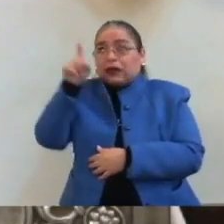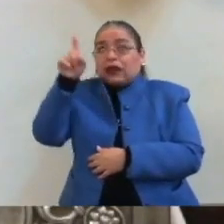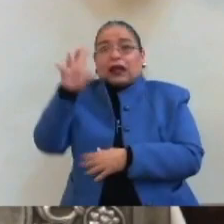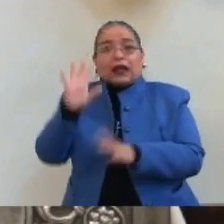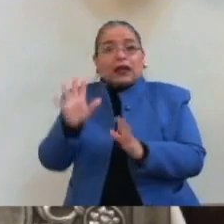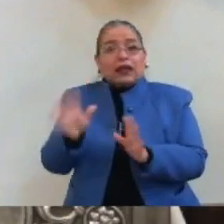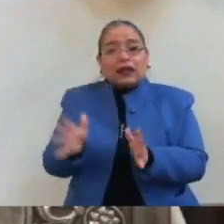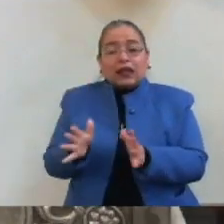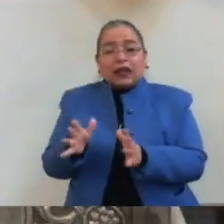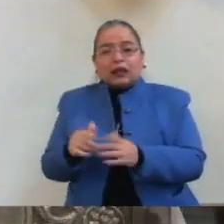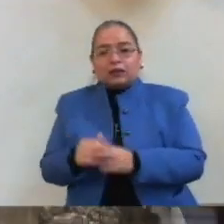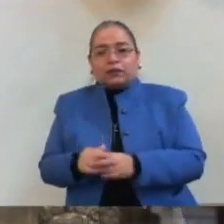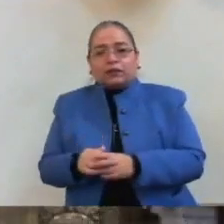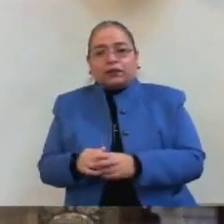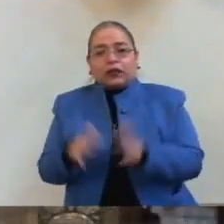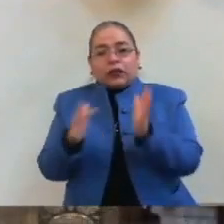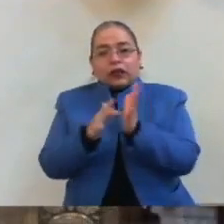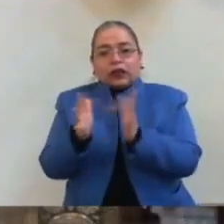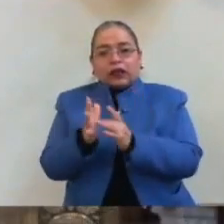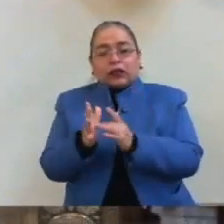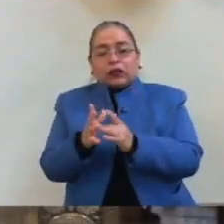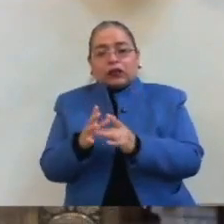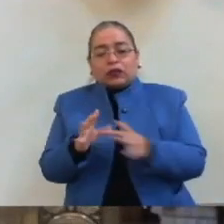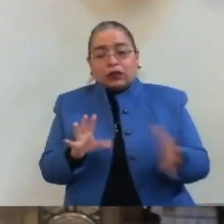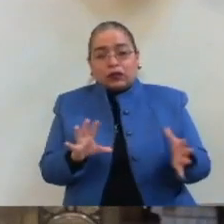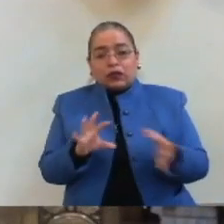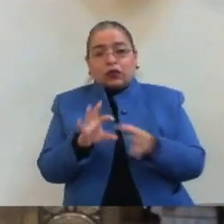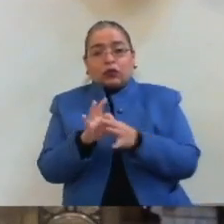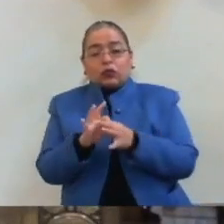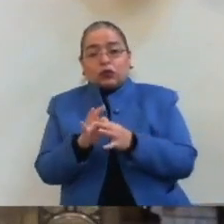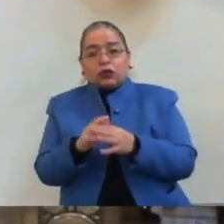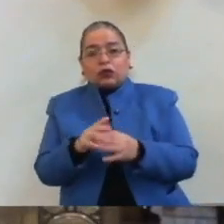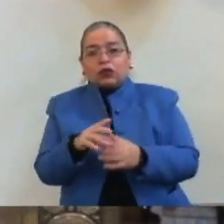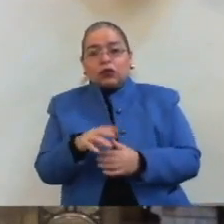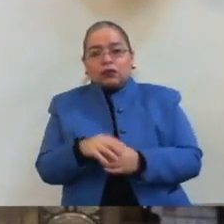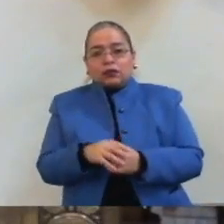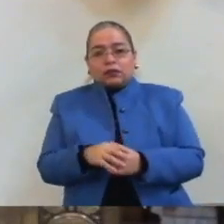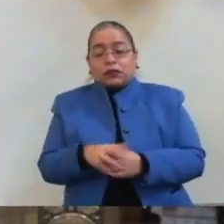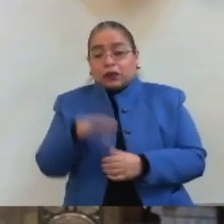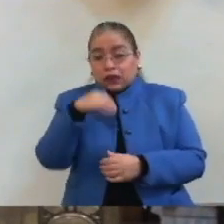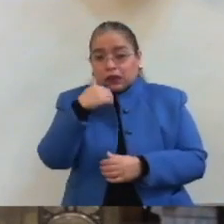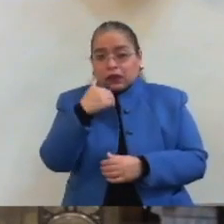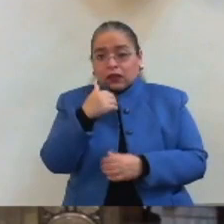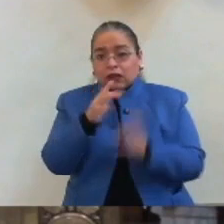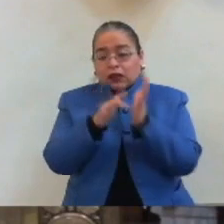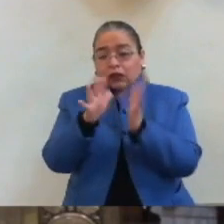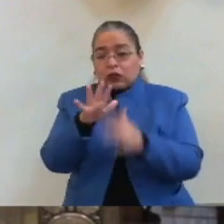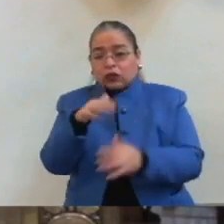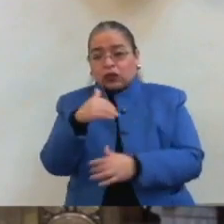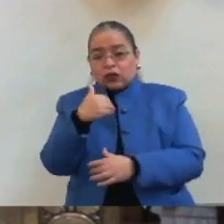cristo está cerca quiso vivir entre nosotros